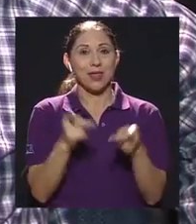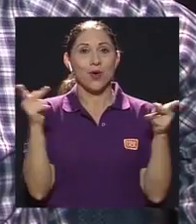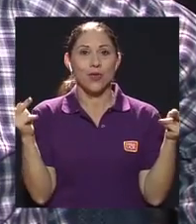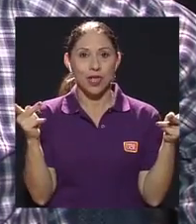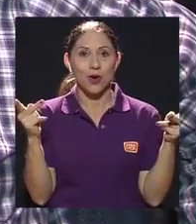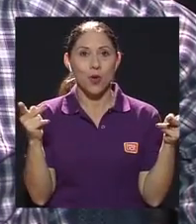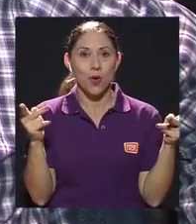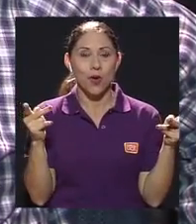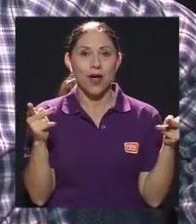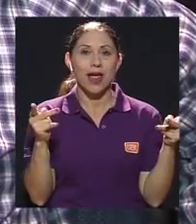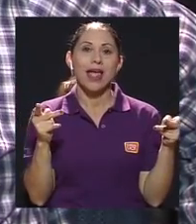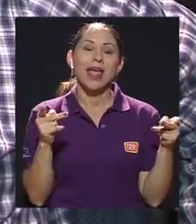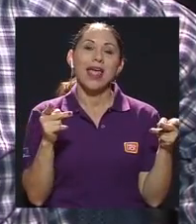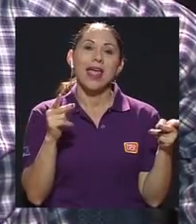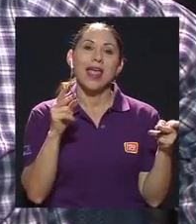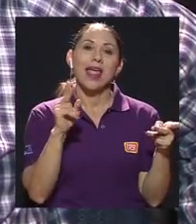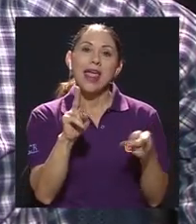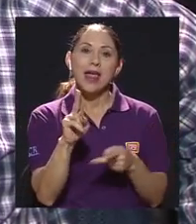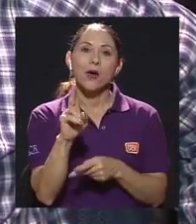El Universitario.